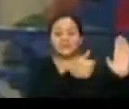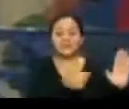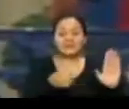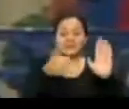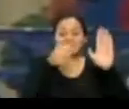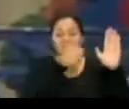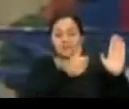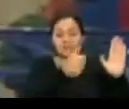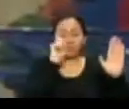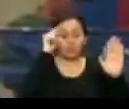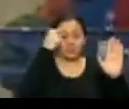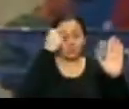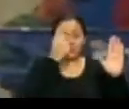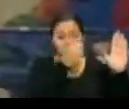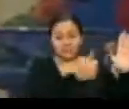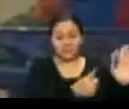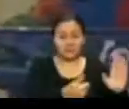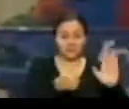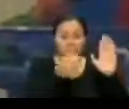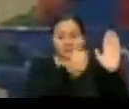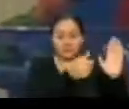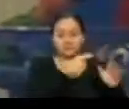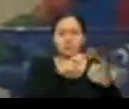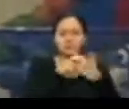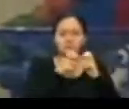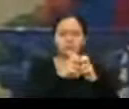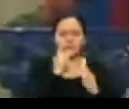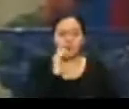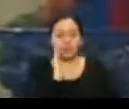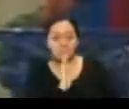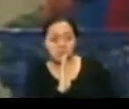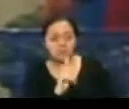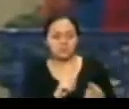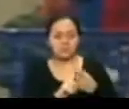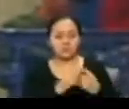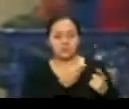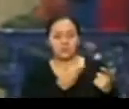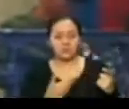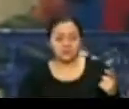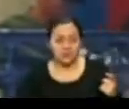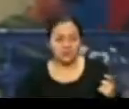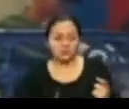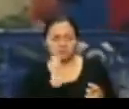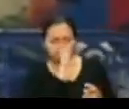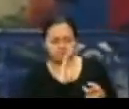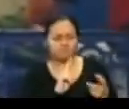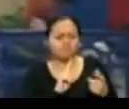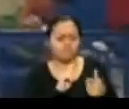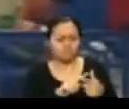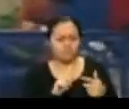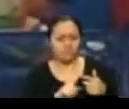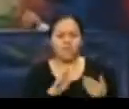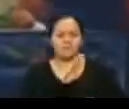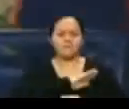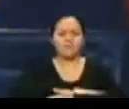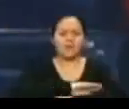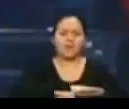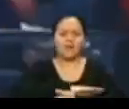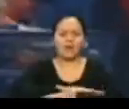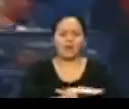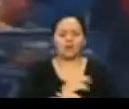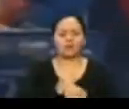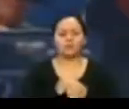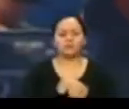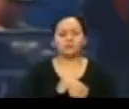esquilmando al gobierno, saqueando, chantajeando al presidente de turno, hacían malecones 2000,